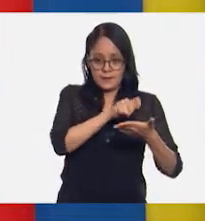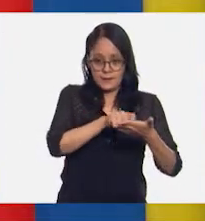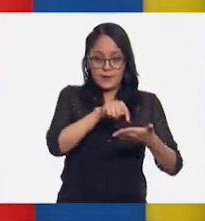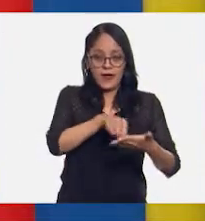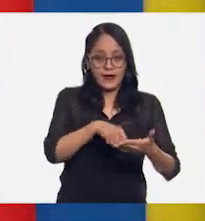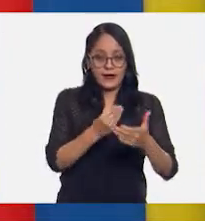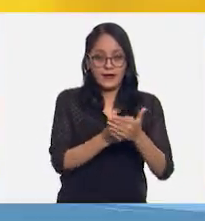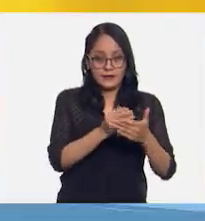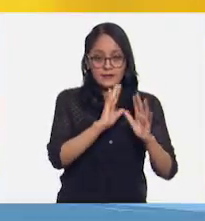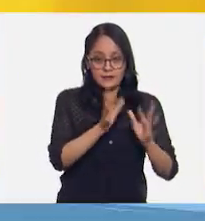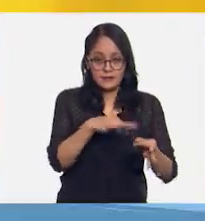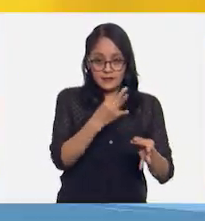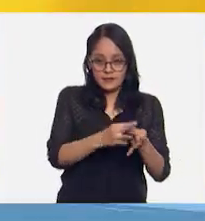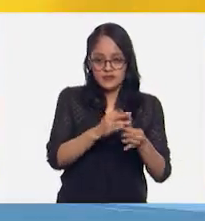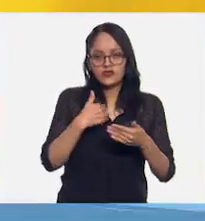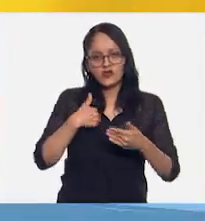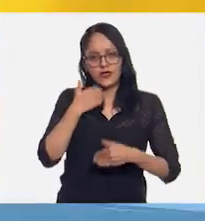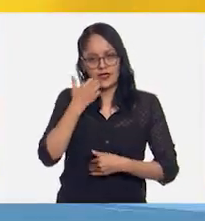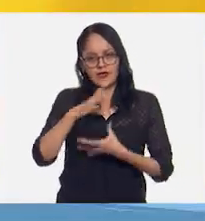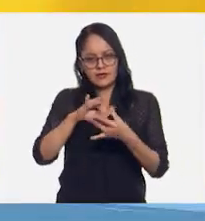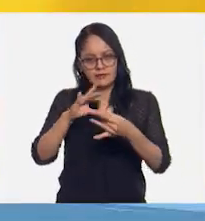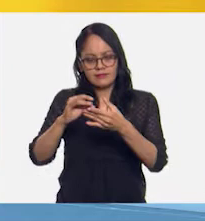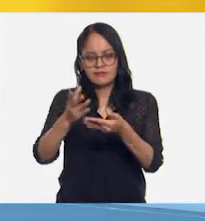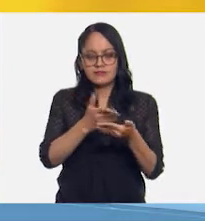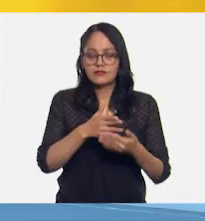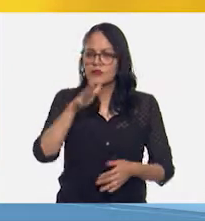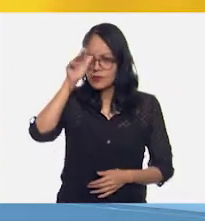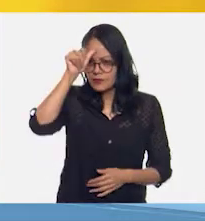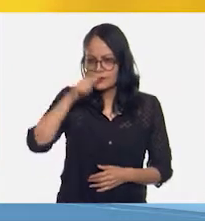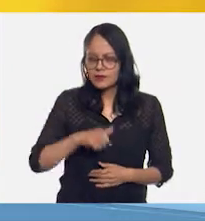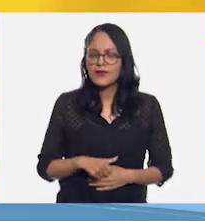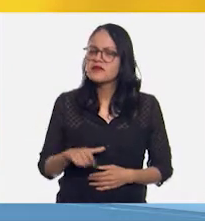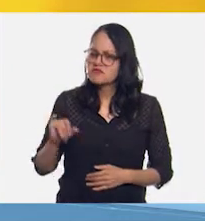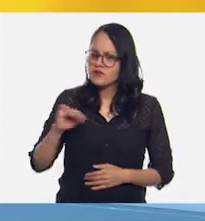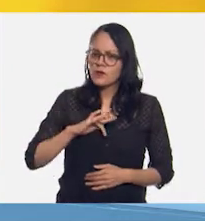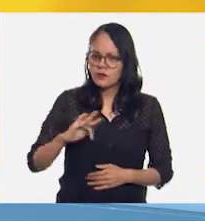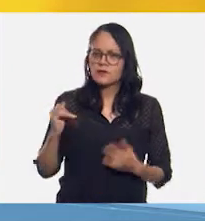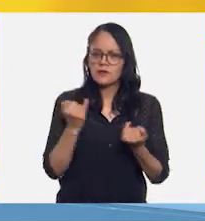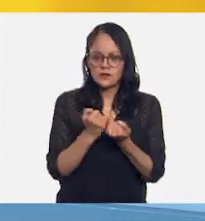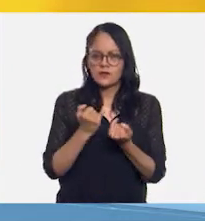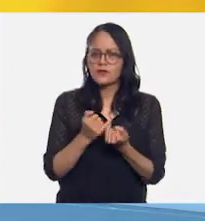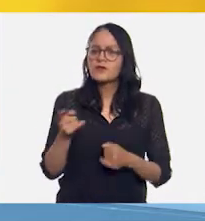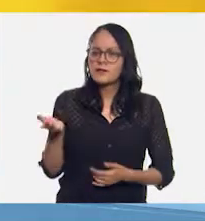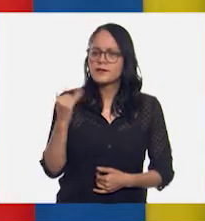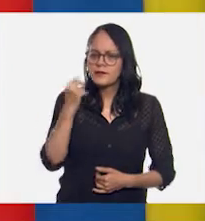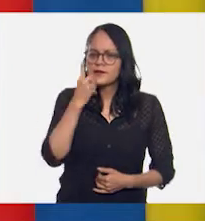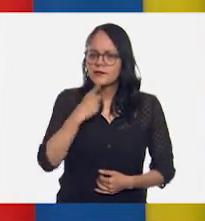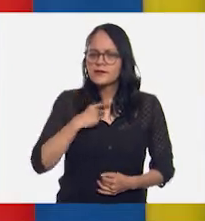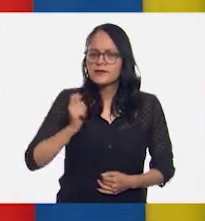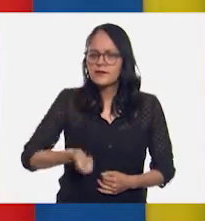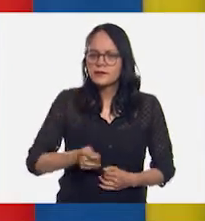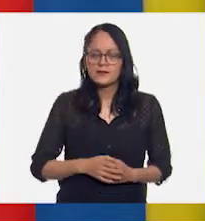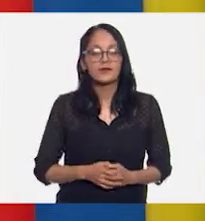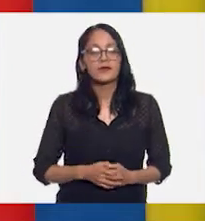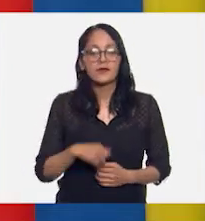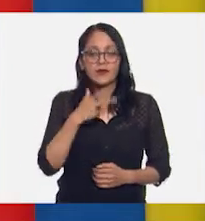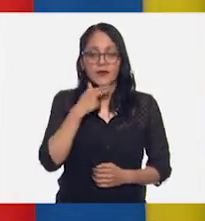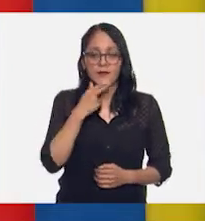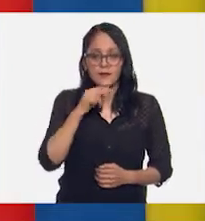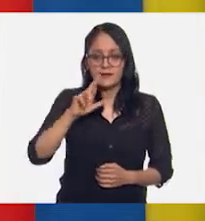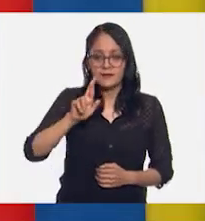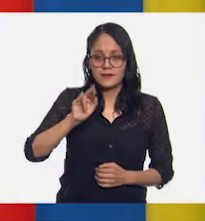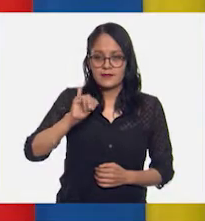clase. Por supuesto que no tengo ningún inconveniente, María. Al contrario, ¿de qué se trata? De Ricardo